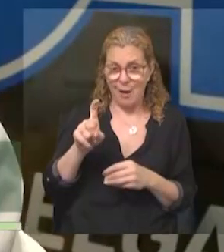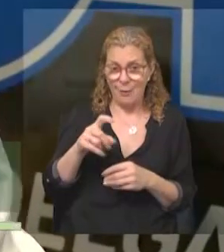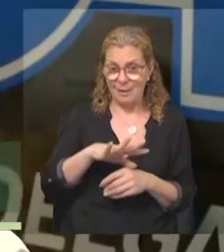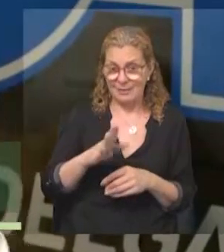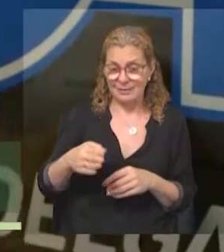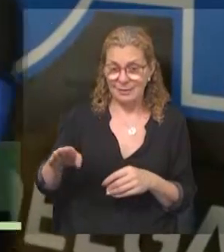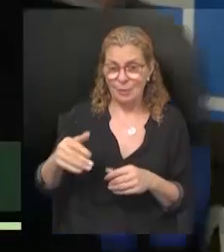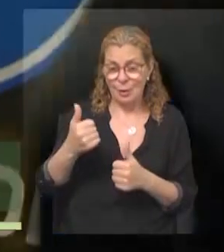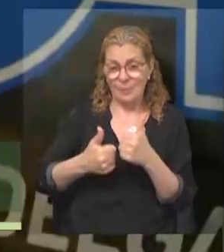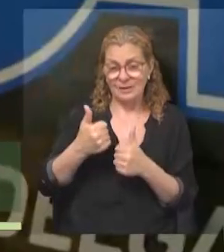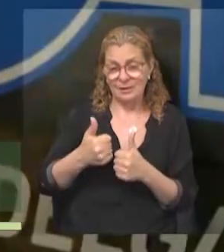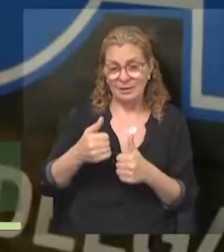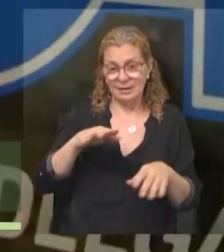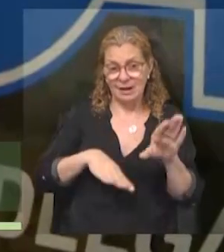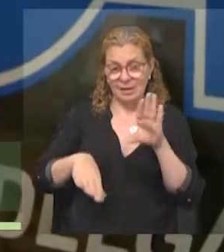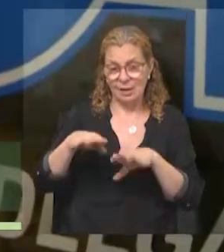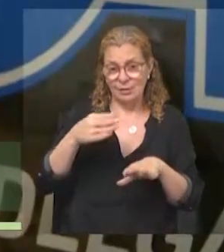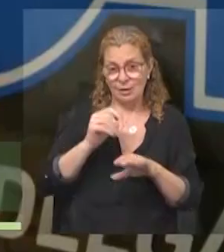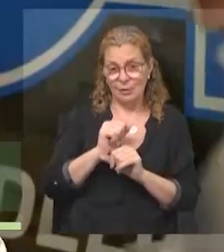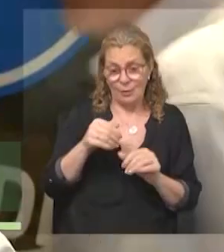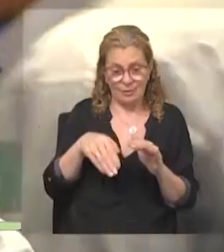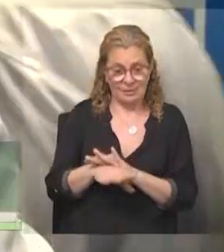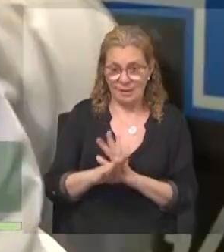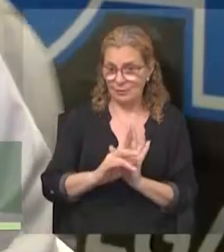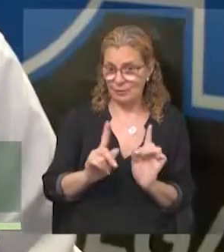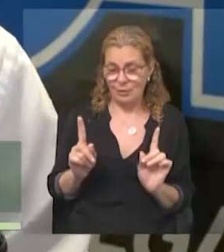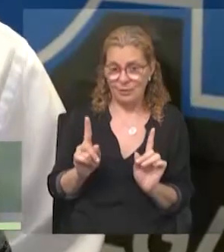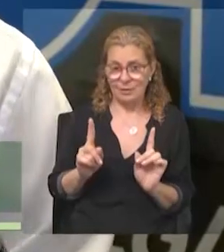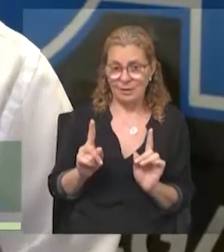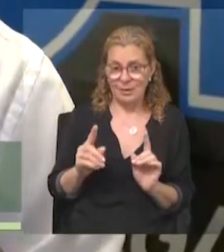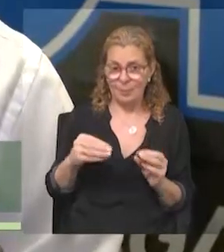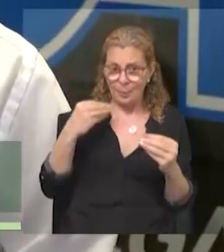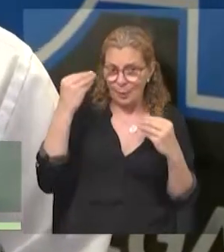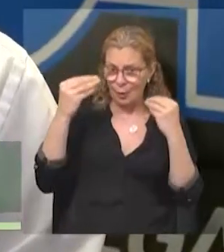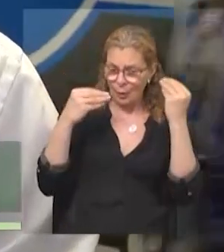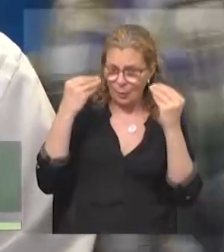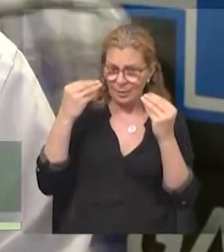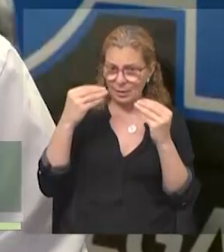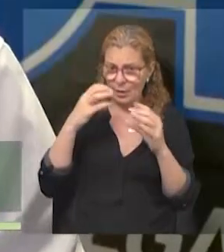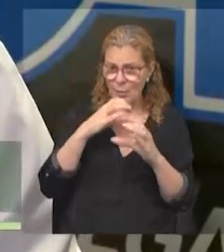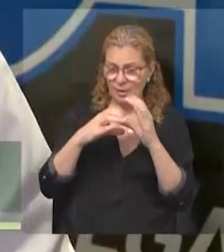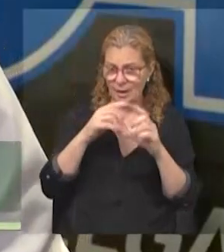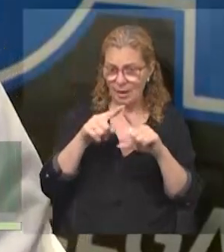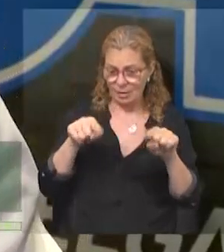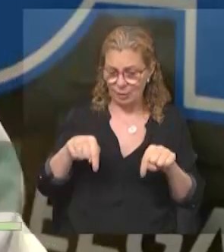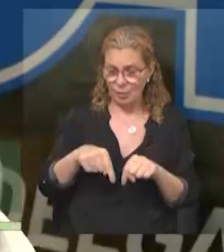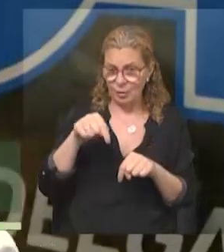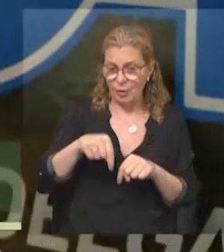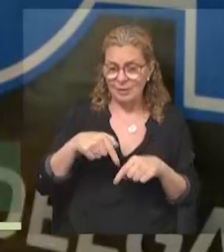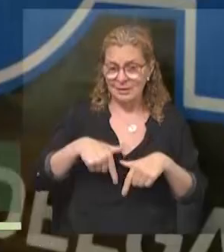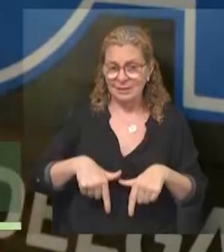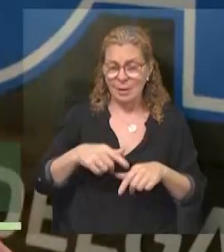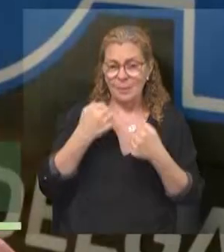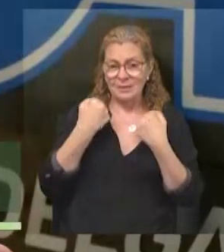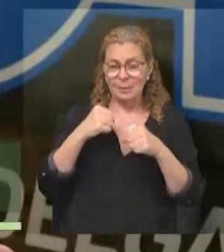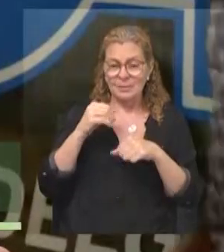hubo competidores nadadores que no se animaron a entrar y y también preocupa la la el comunicado de hoy de la intendencia Que prácticamente